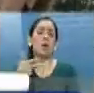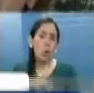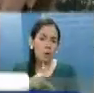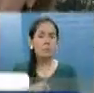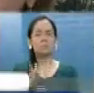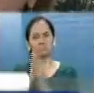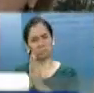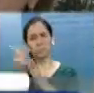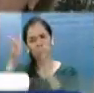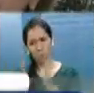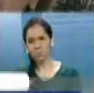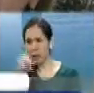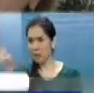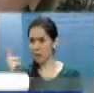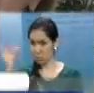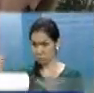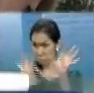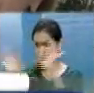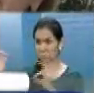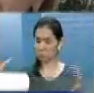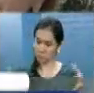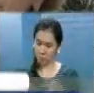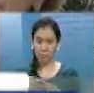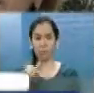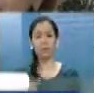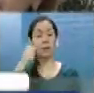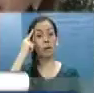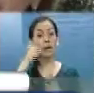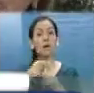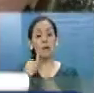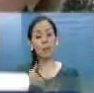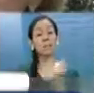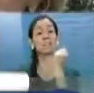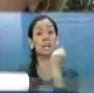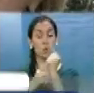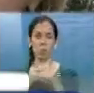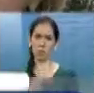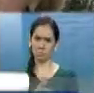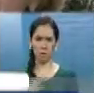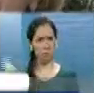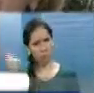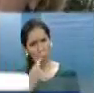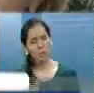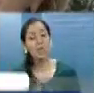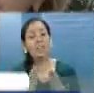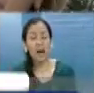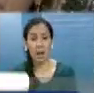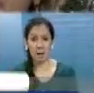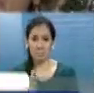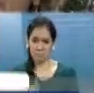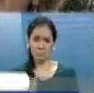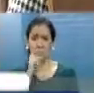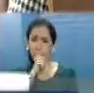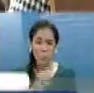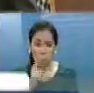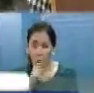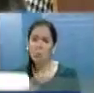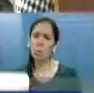grano de arena para colaborar y contribuir al buen desarrollo de Guatemala. Todos tenemos algo que dar para el menos